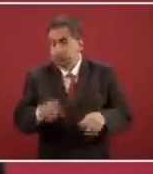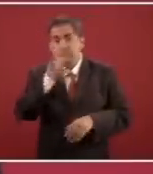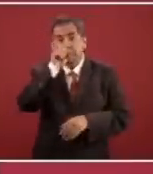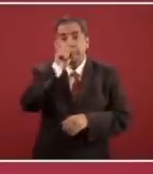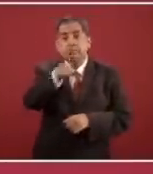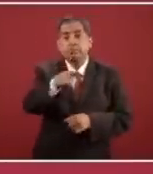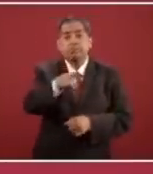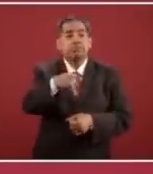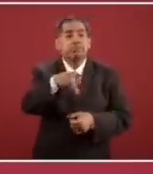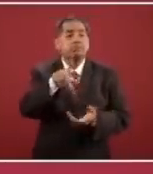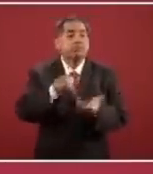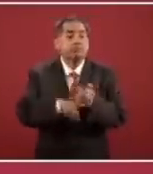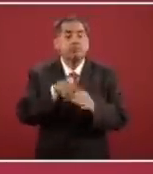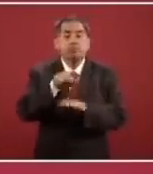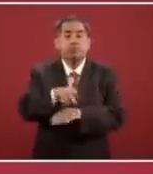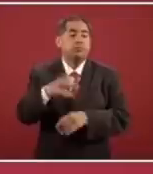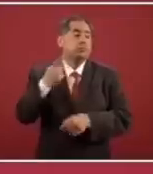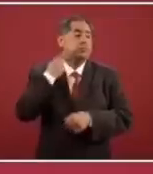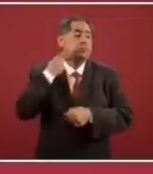electoral.